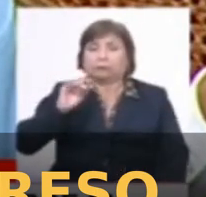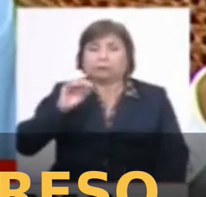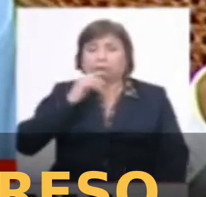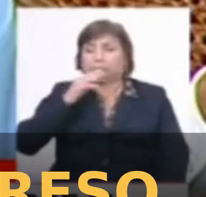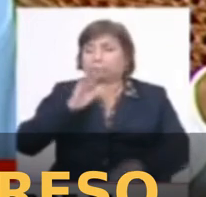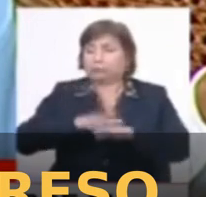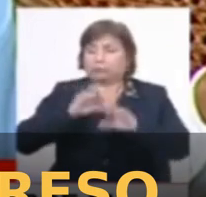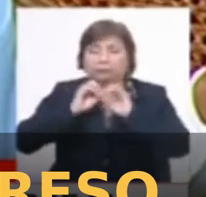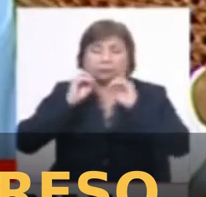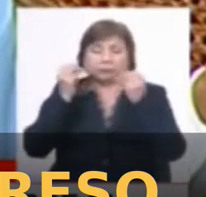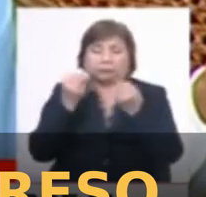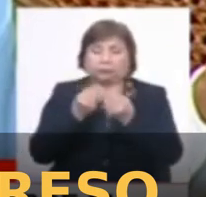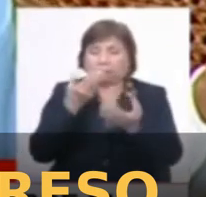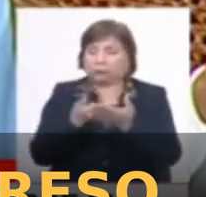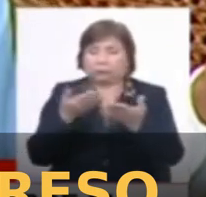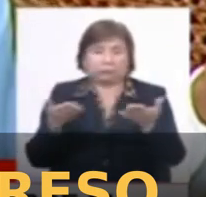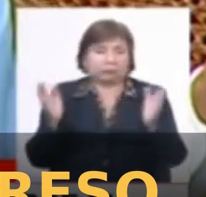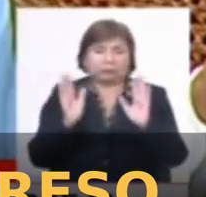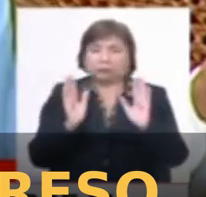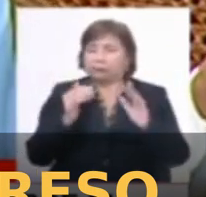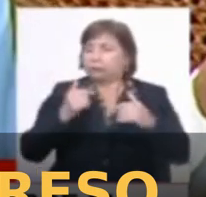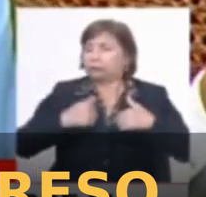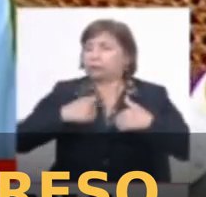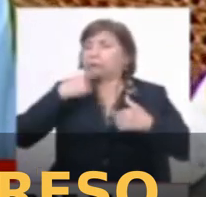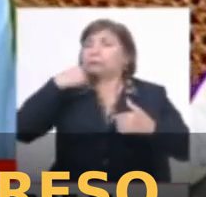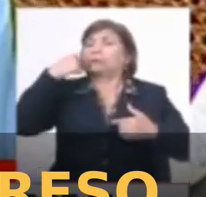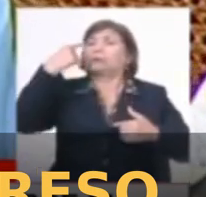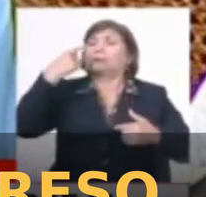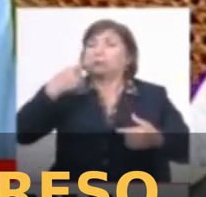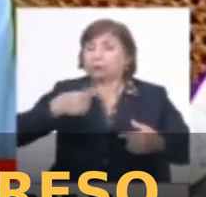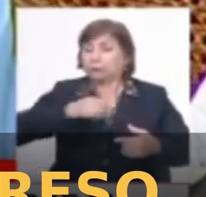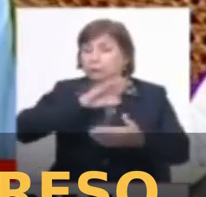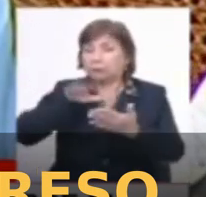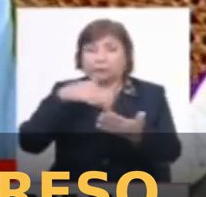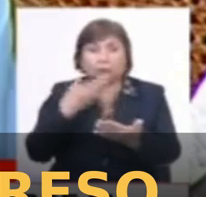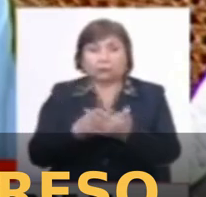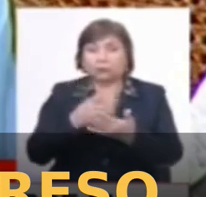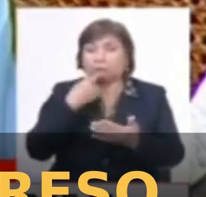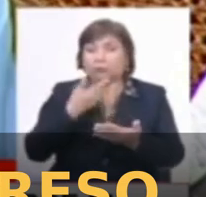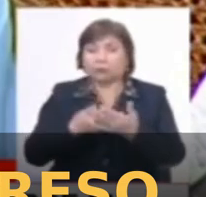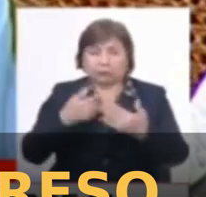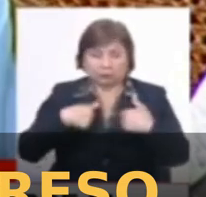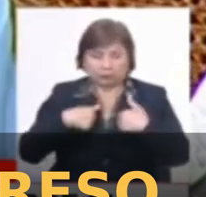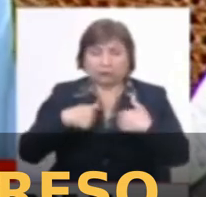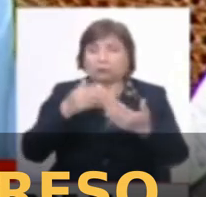alguna organización o algo por el estilo. Yo he manifestado que todo esto de